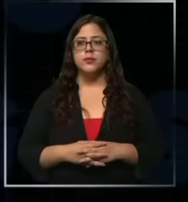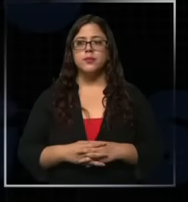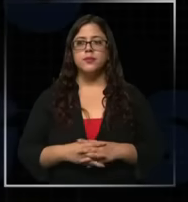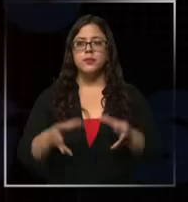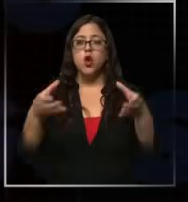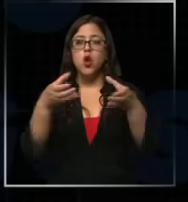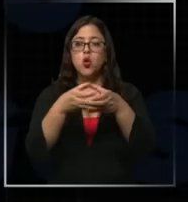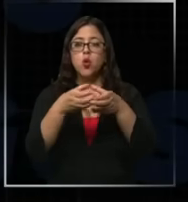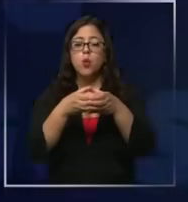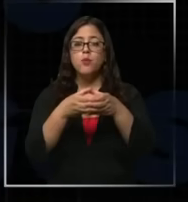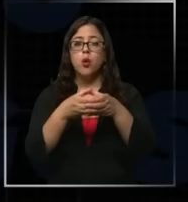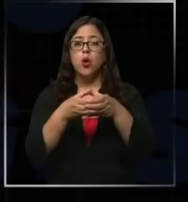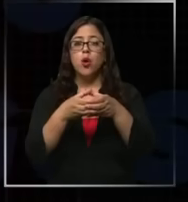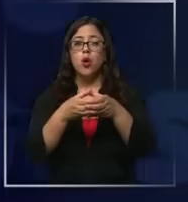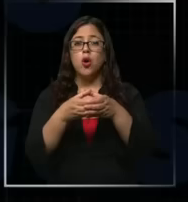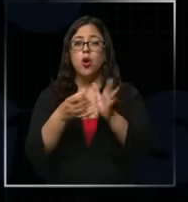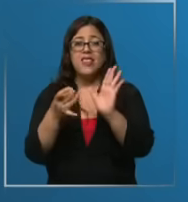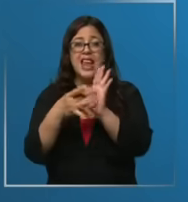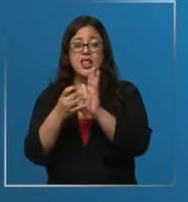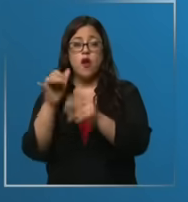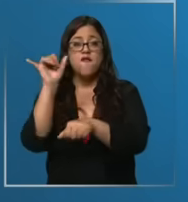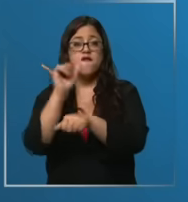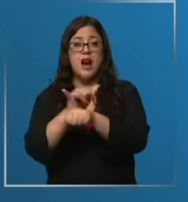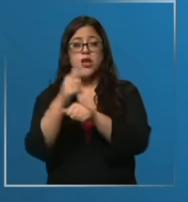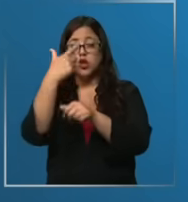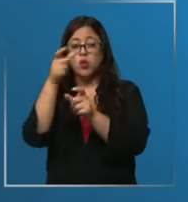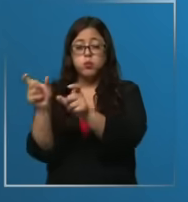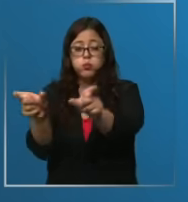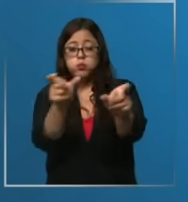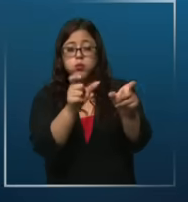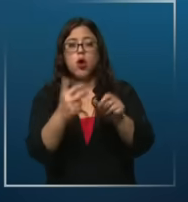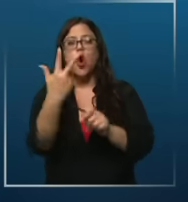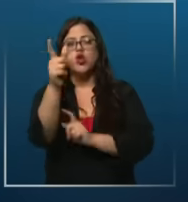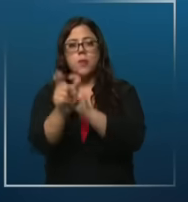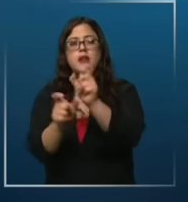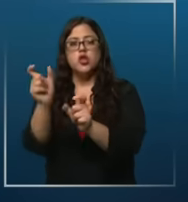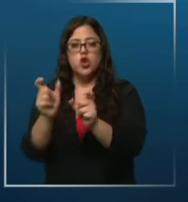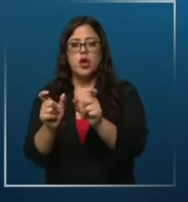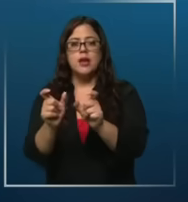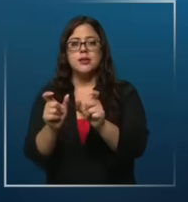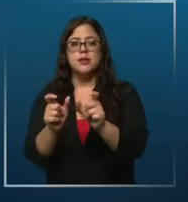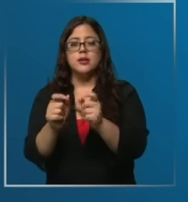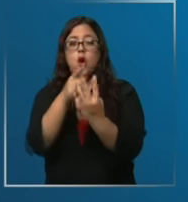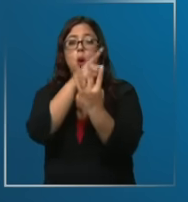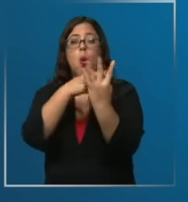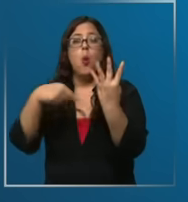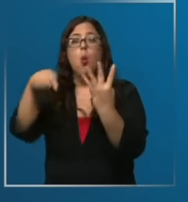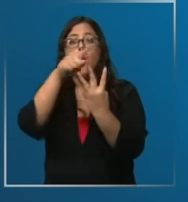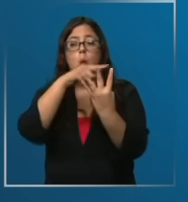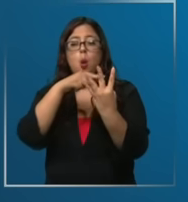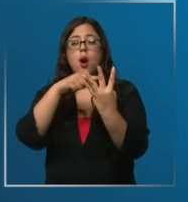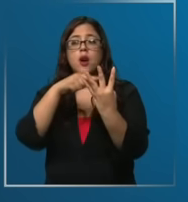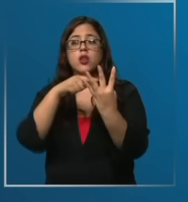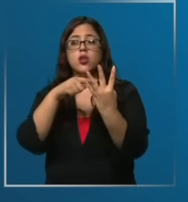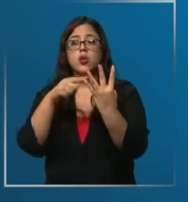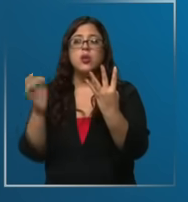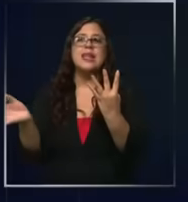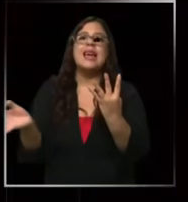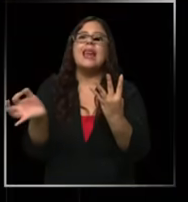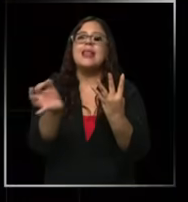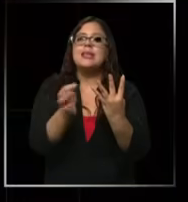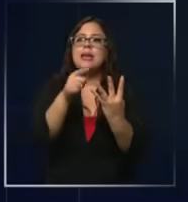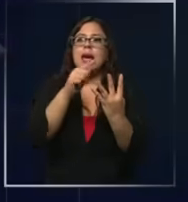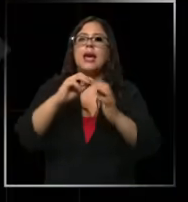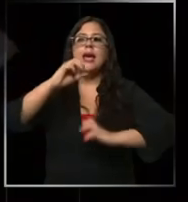Esta banda de los falsos vigilantes está compuesta por 8 personas. 4 personas que simulaban ser de